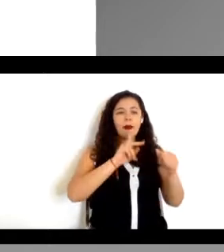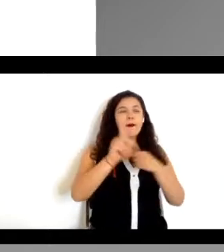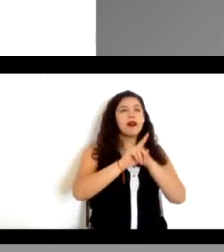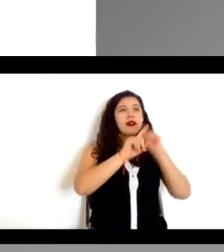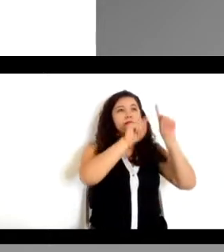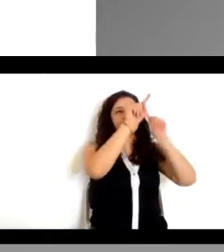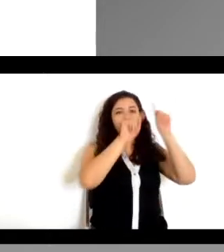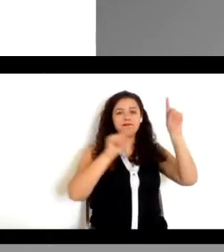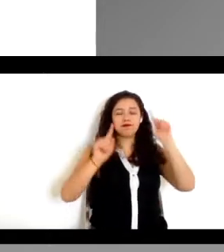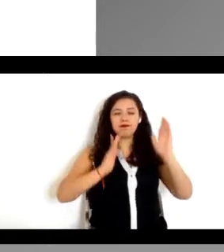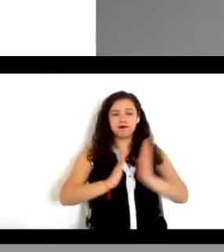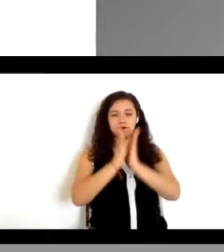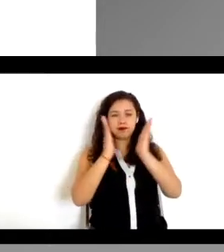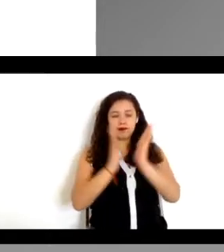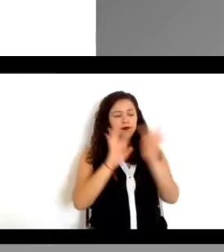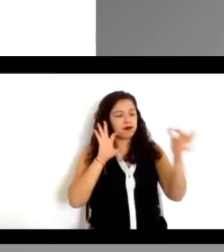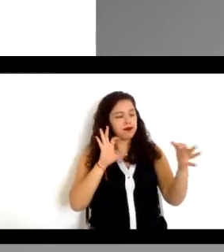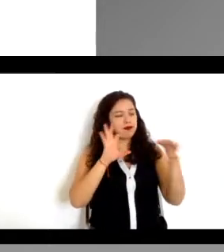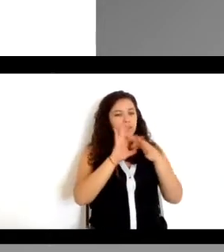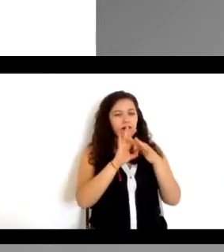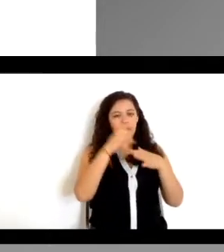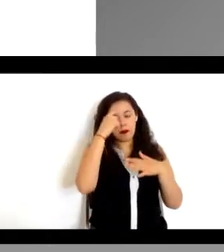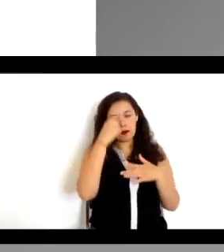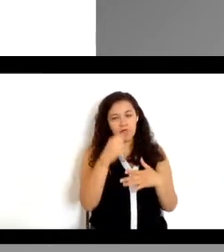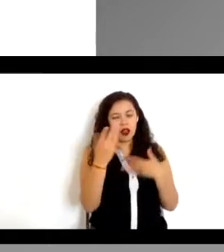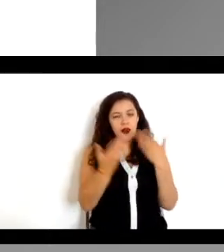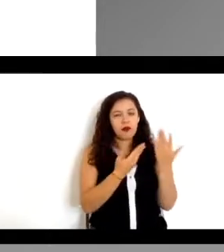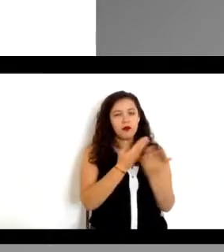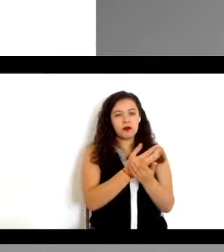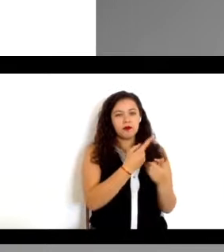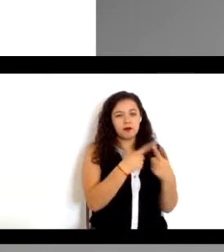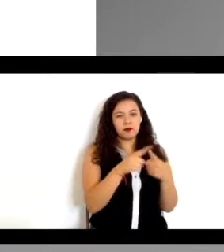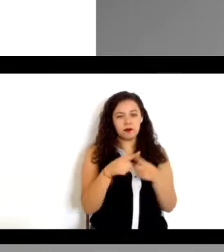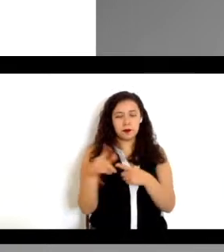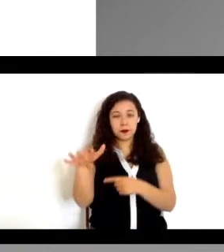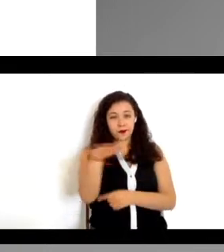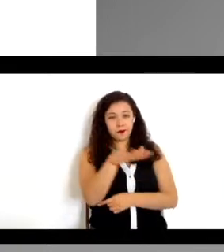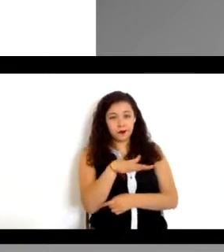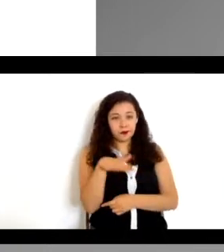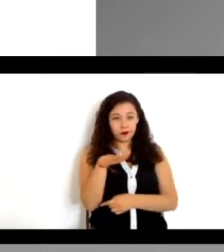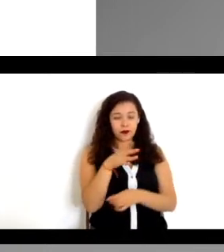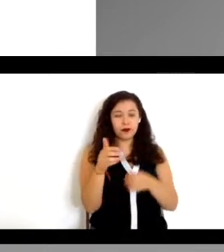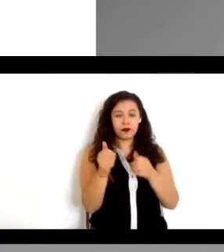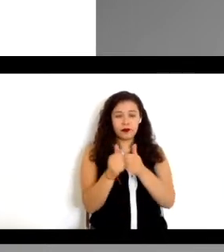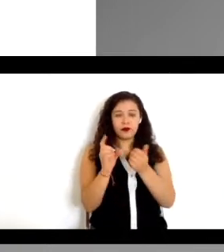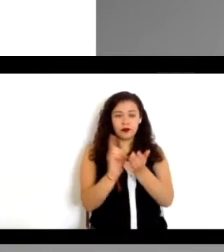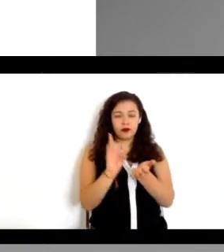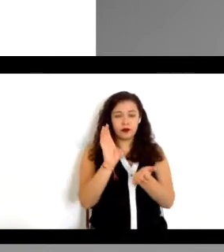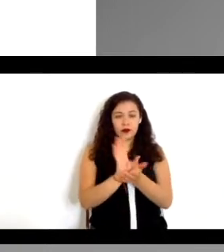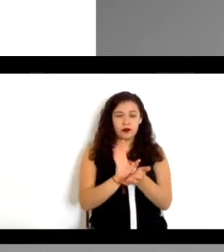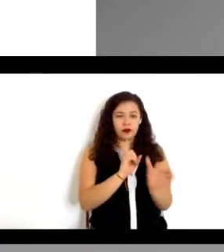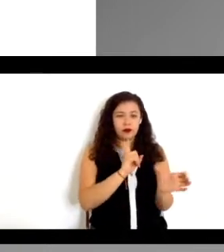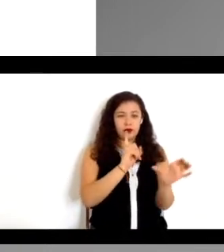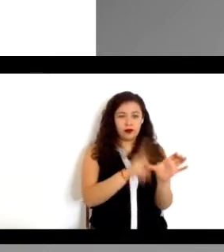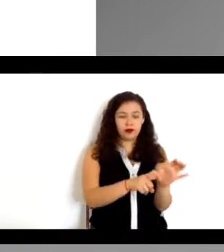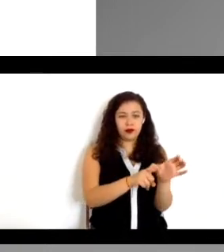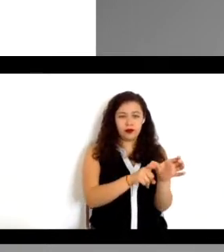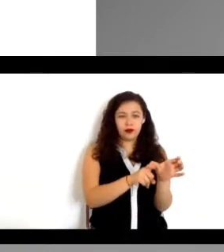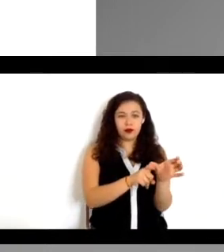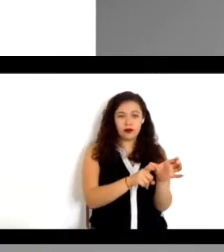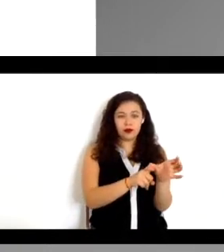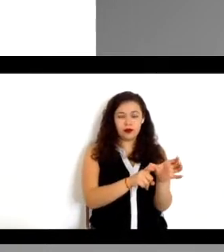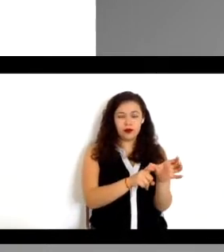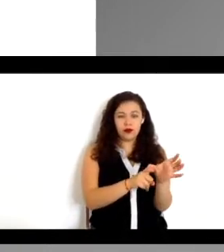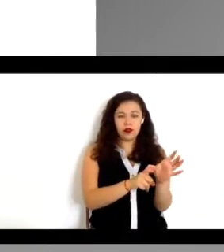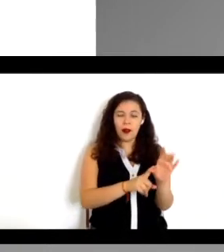para llegar a tener, por ejemplo, una población con discapacidad más fluyente